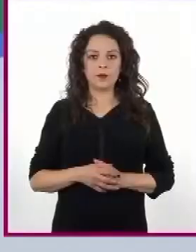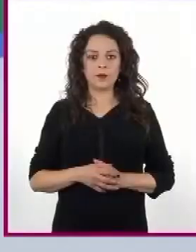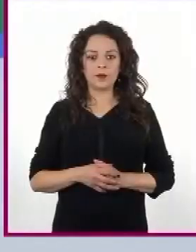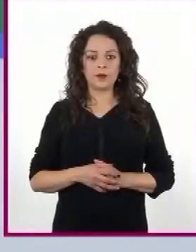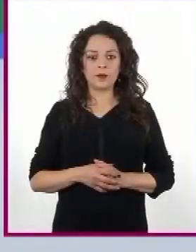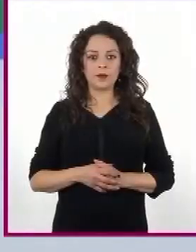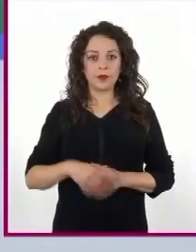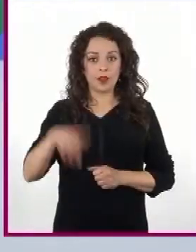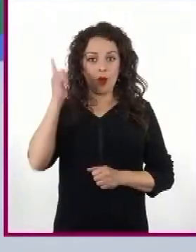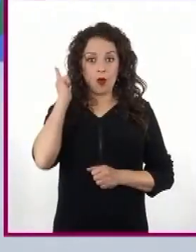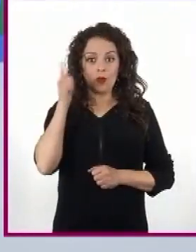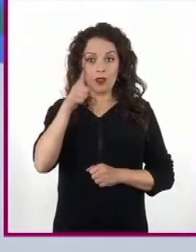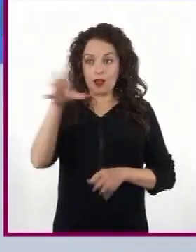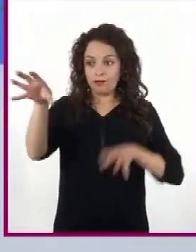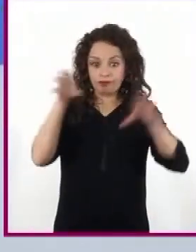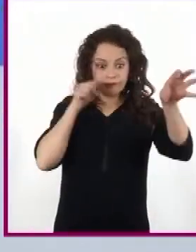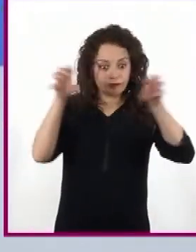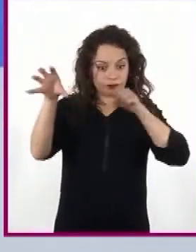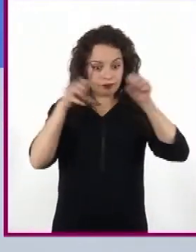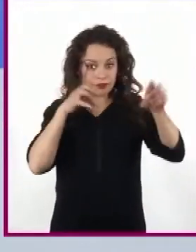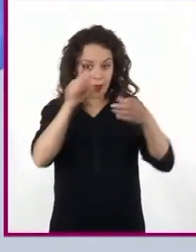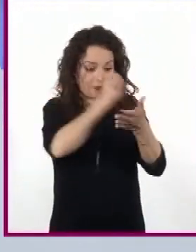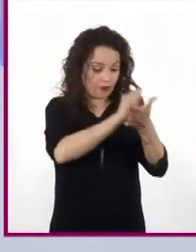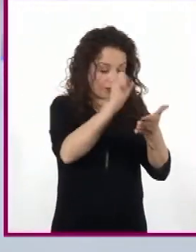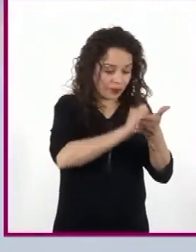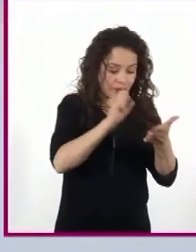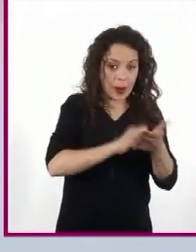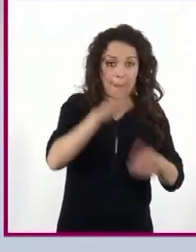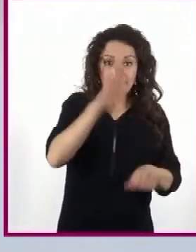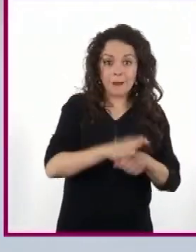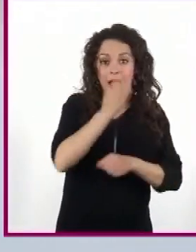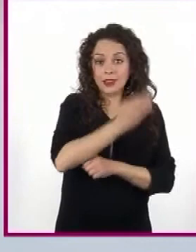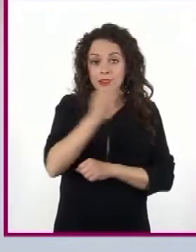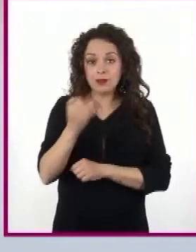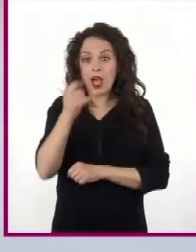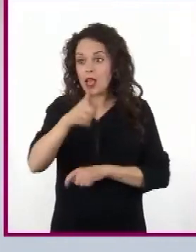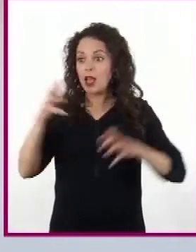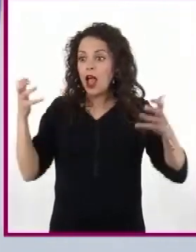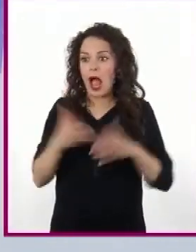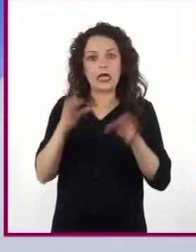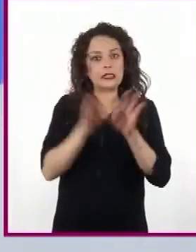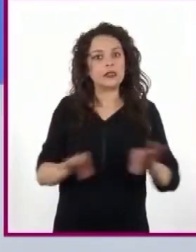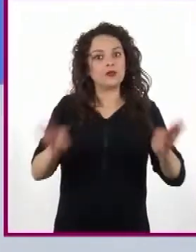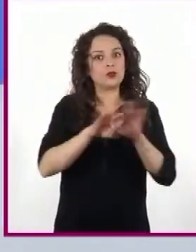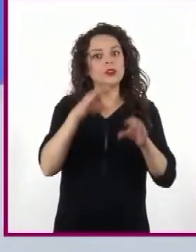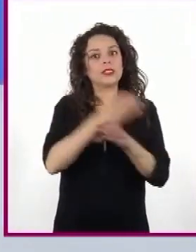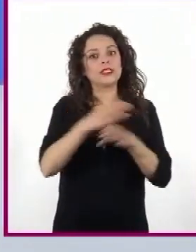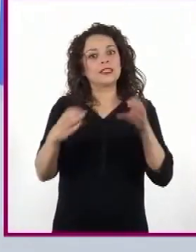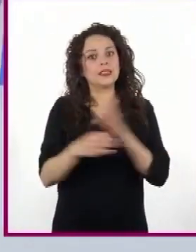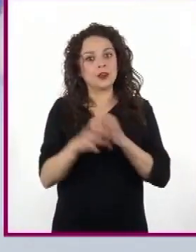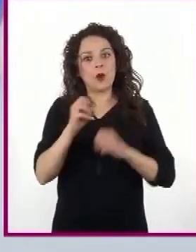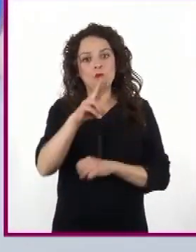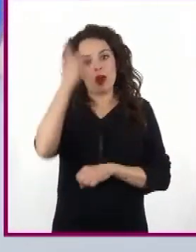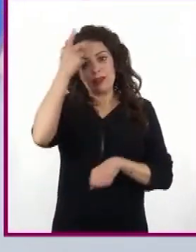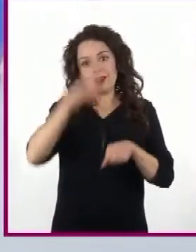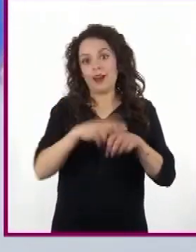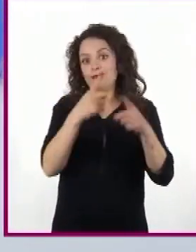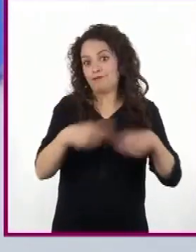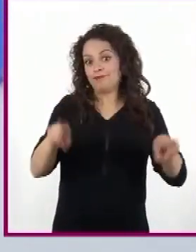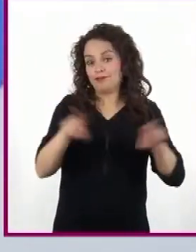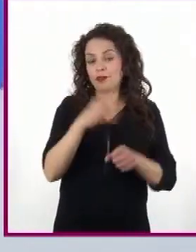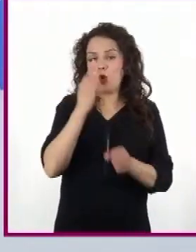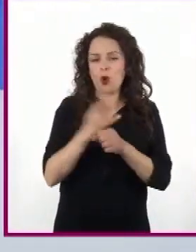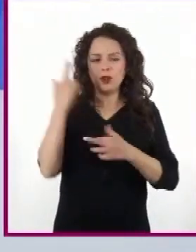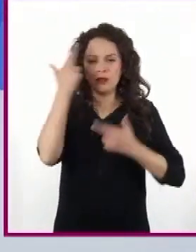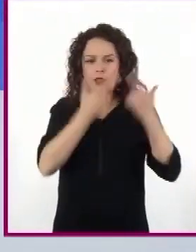Esperamos que hayan logrado tomar nota de la mayor cantidad de fechas y acontecimientos significativos. Ahora revisemos cómo esta biografía